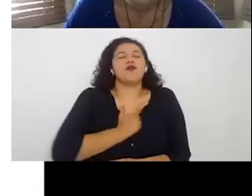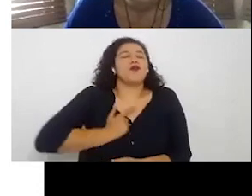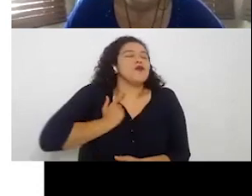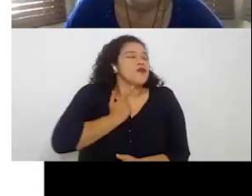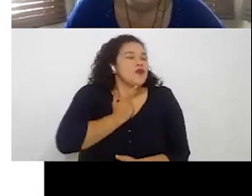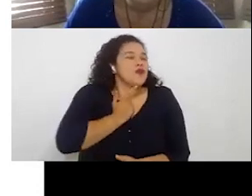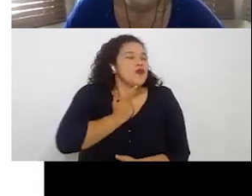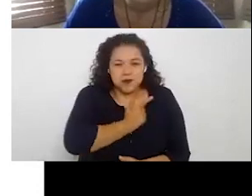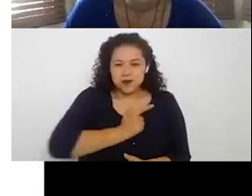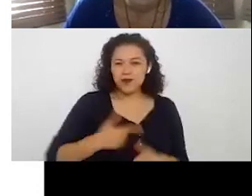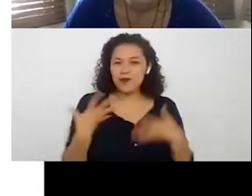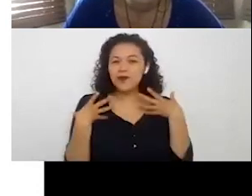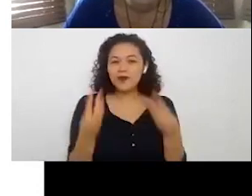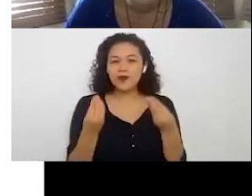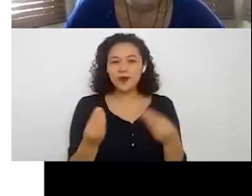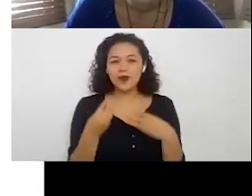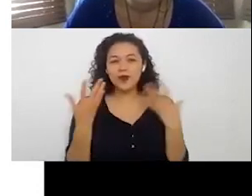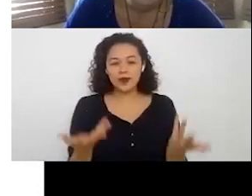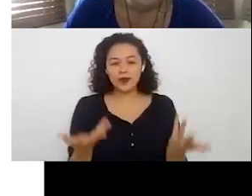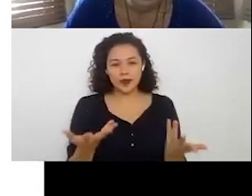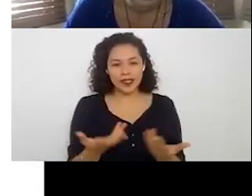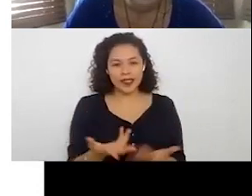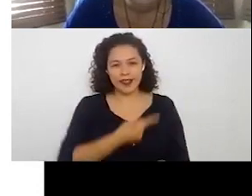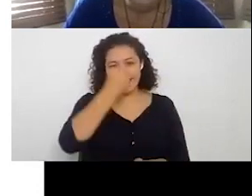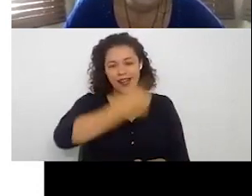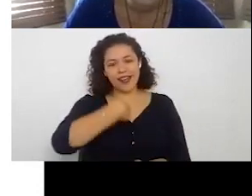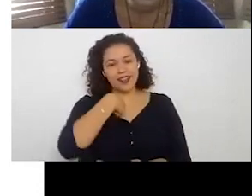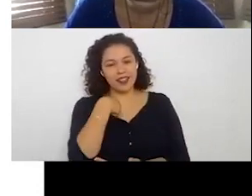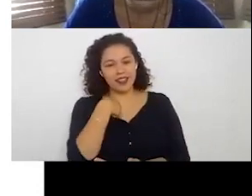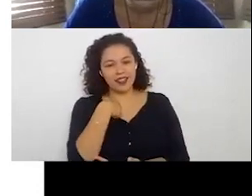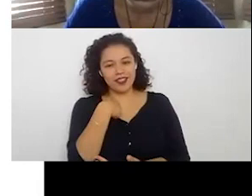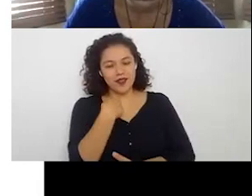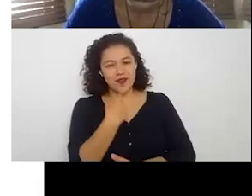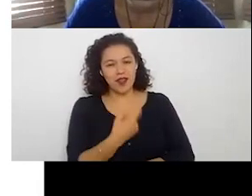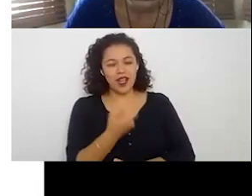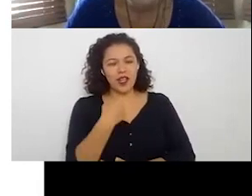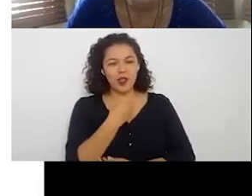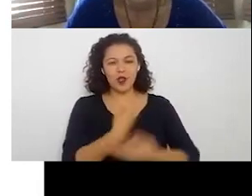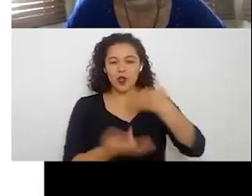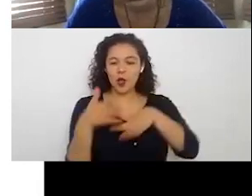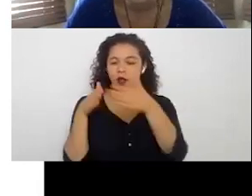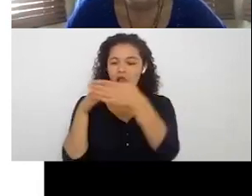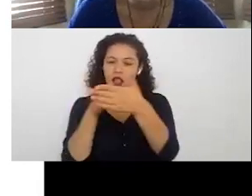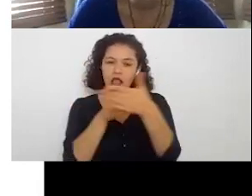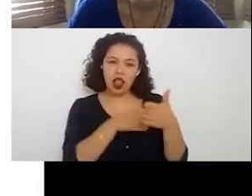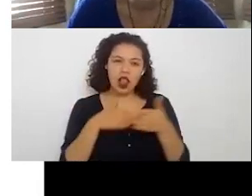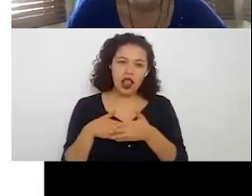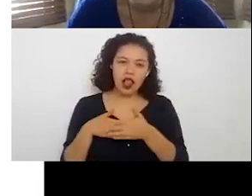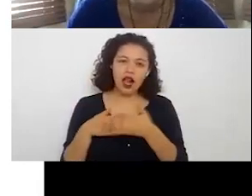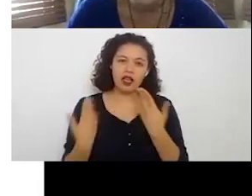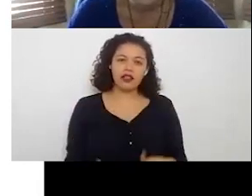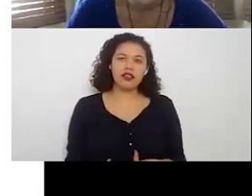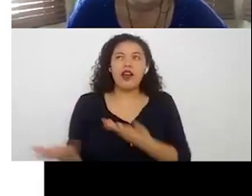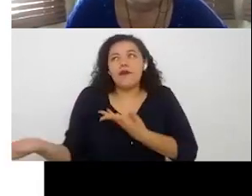Y muchísimo, porque es parte de poder llegar con todas estas trabas, ¿verdad? Que yo les digo, más bien son